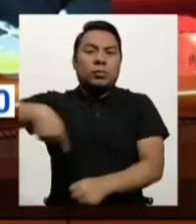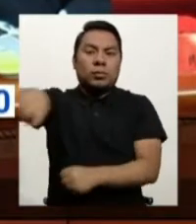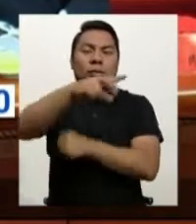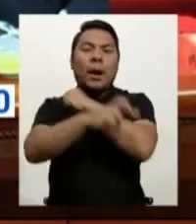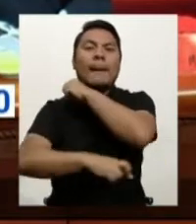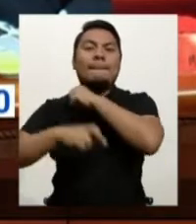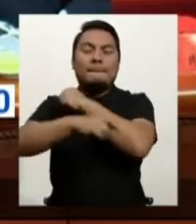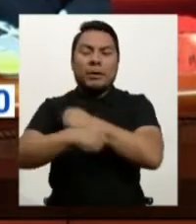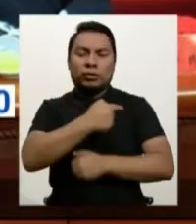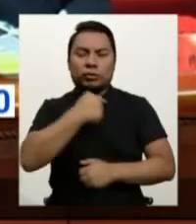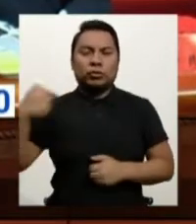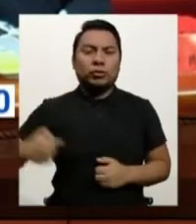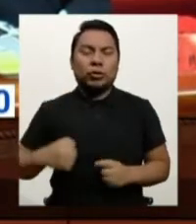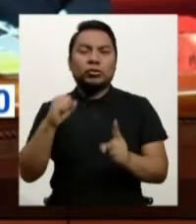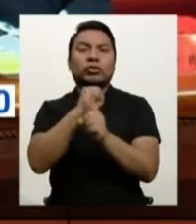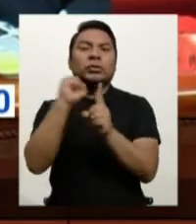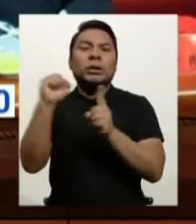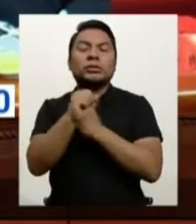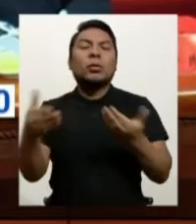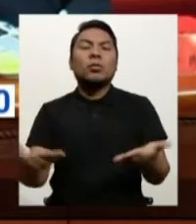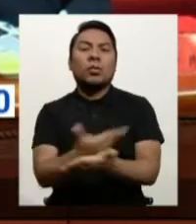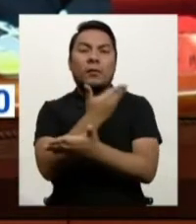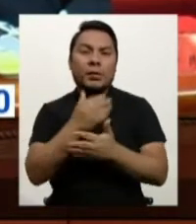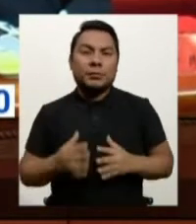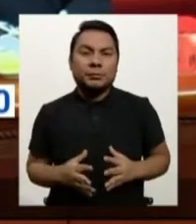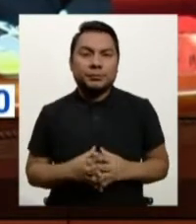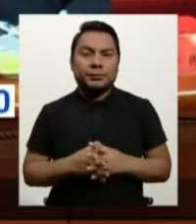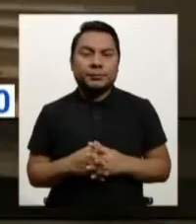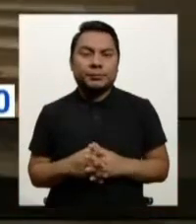una plena China socialista moderna.